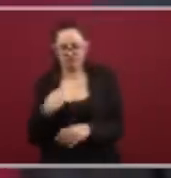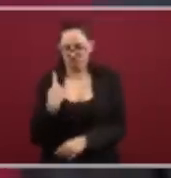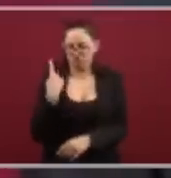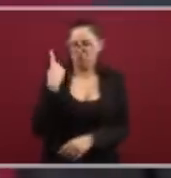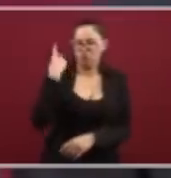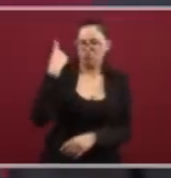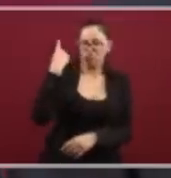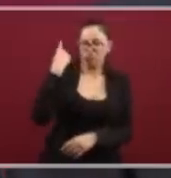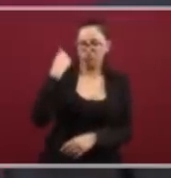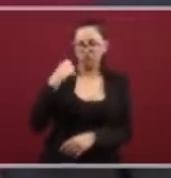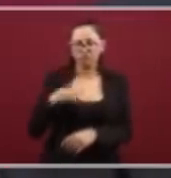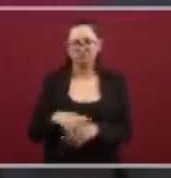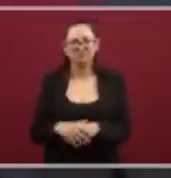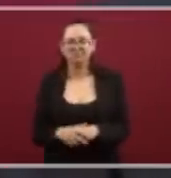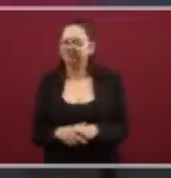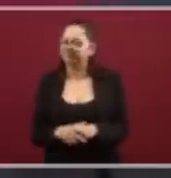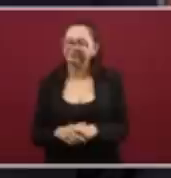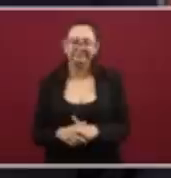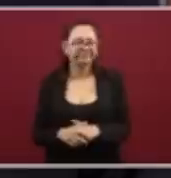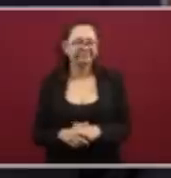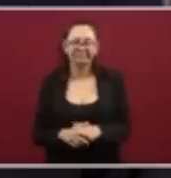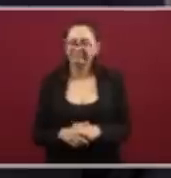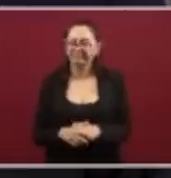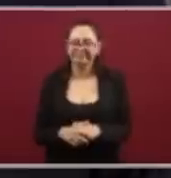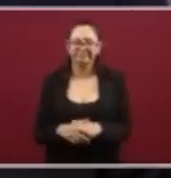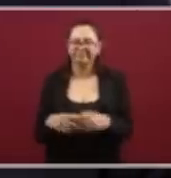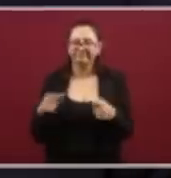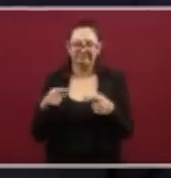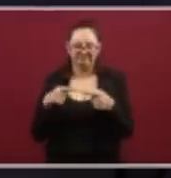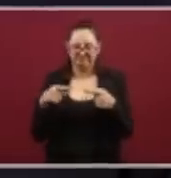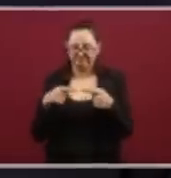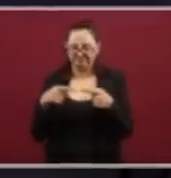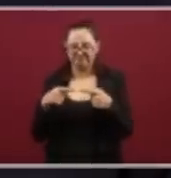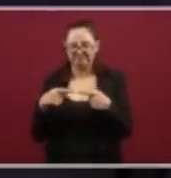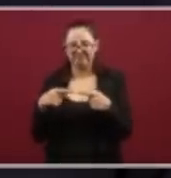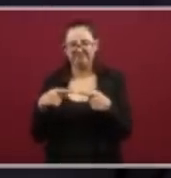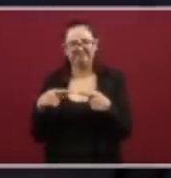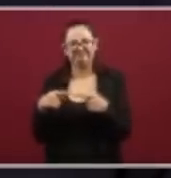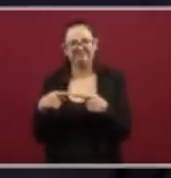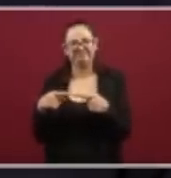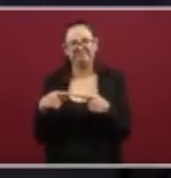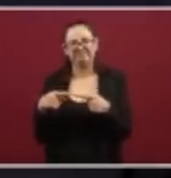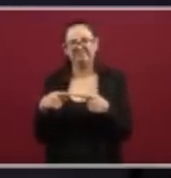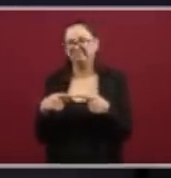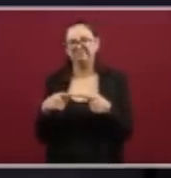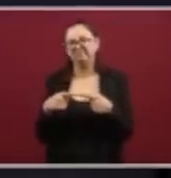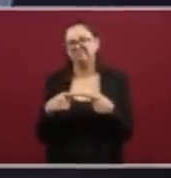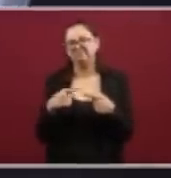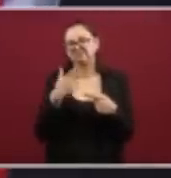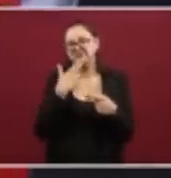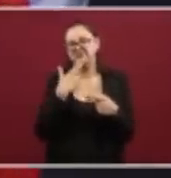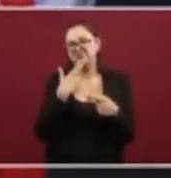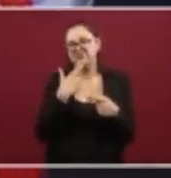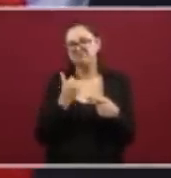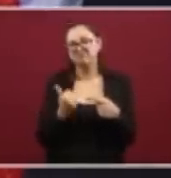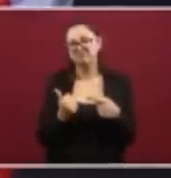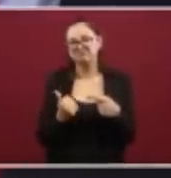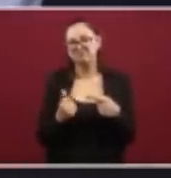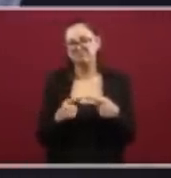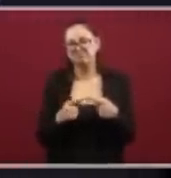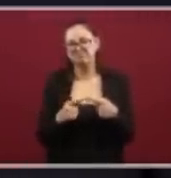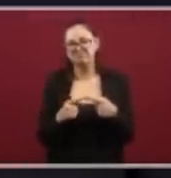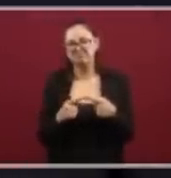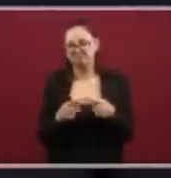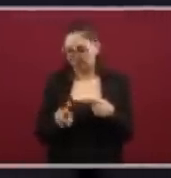y eso no y ayuda ni es